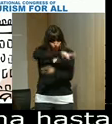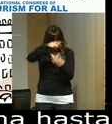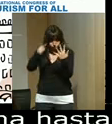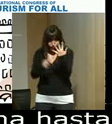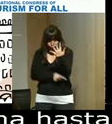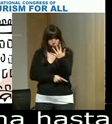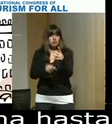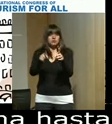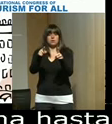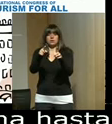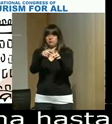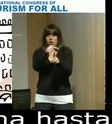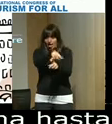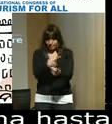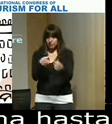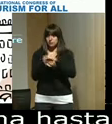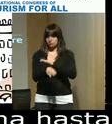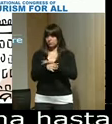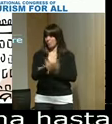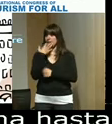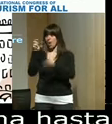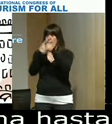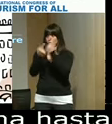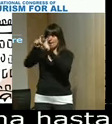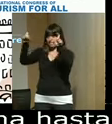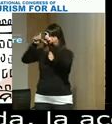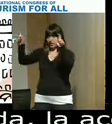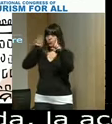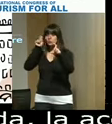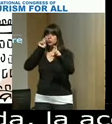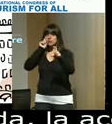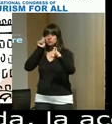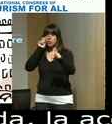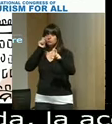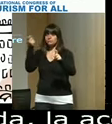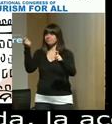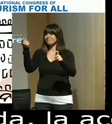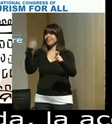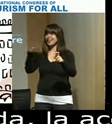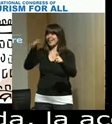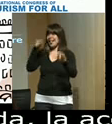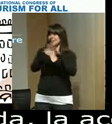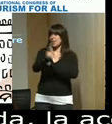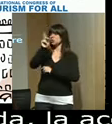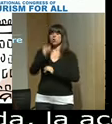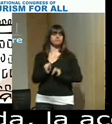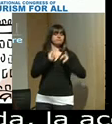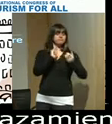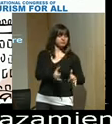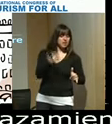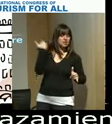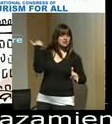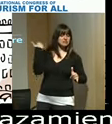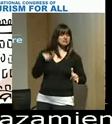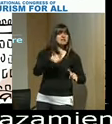las agencias del turismo, entienden la accesibilidad como solo la llegada o